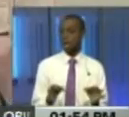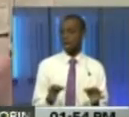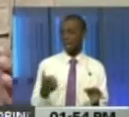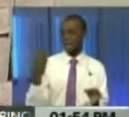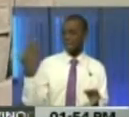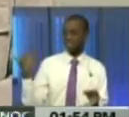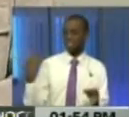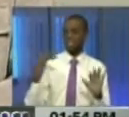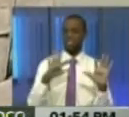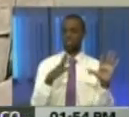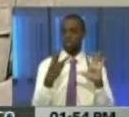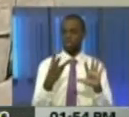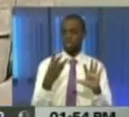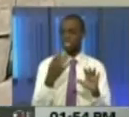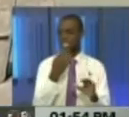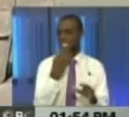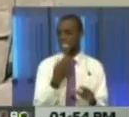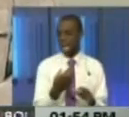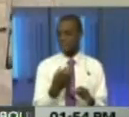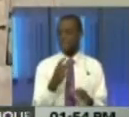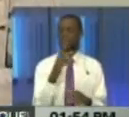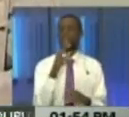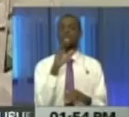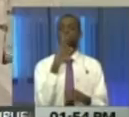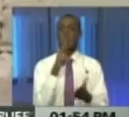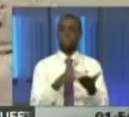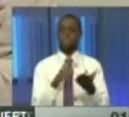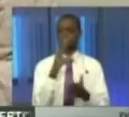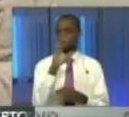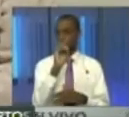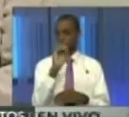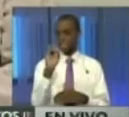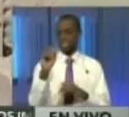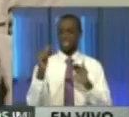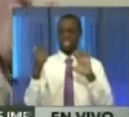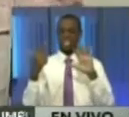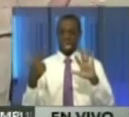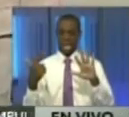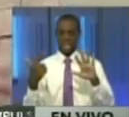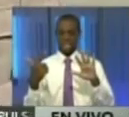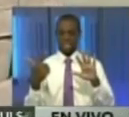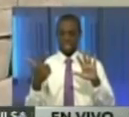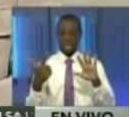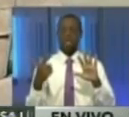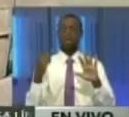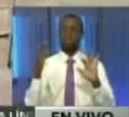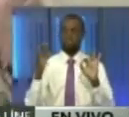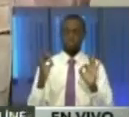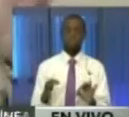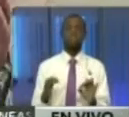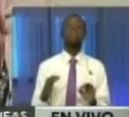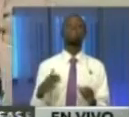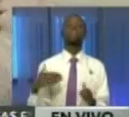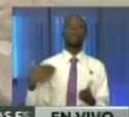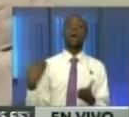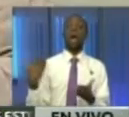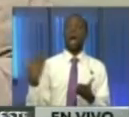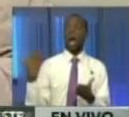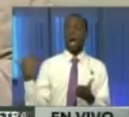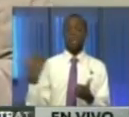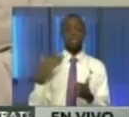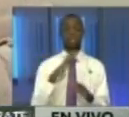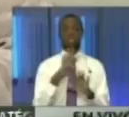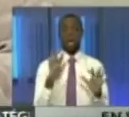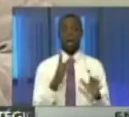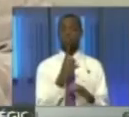establecida el 18 de diciembre del año 2007, el segundo paso del referéndum, ya debemos recordar que pasamos del 1%,